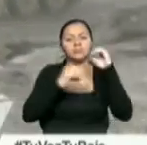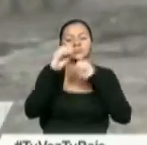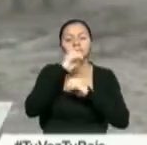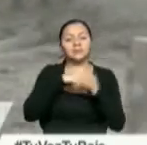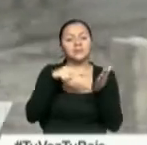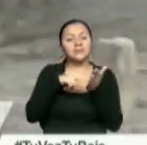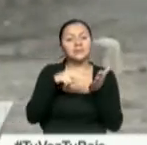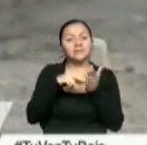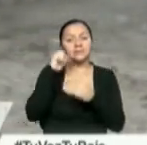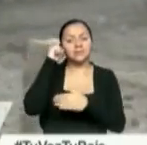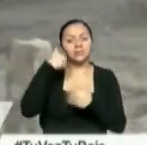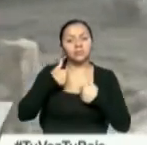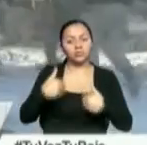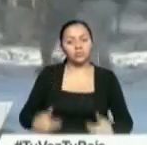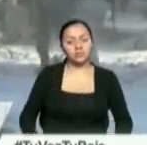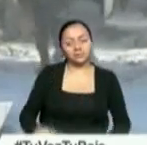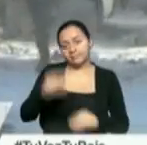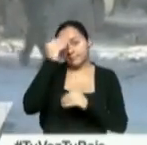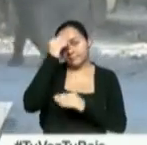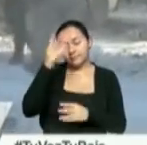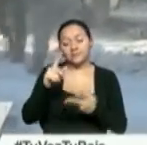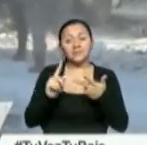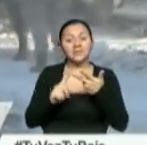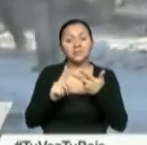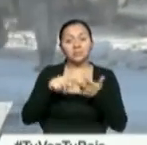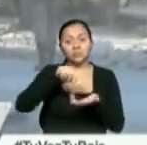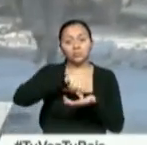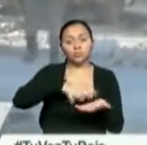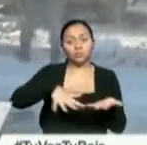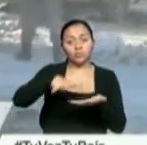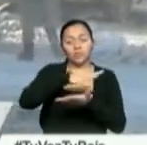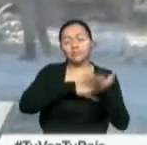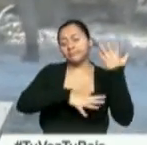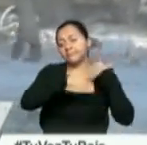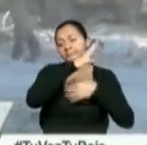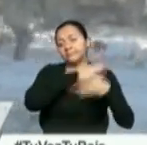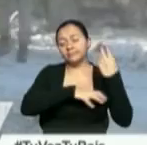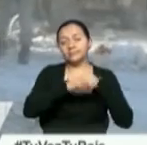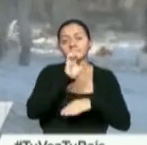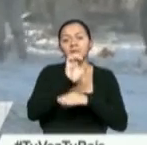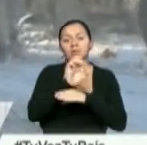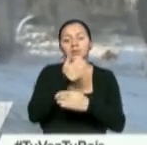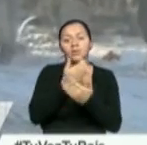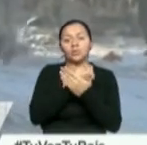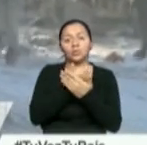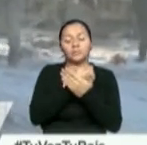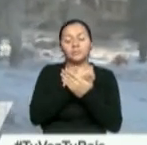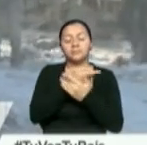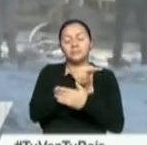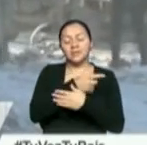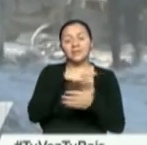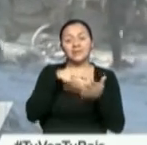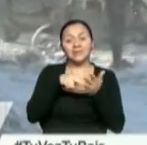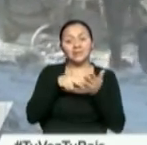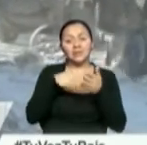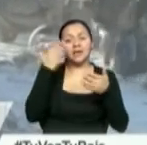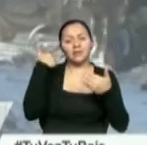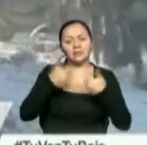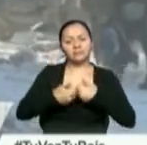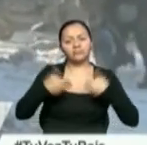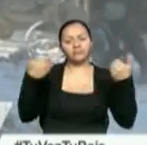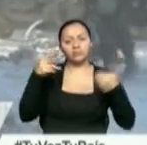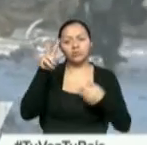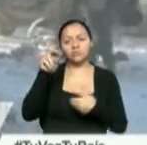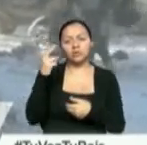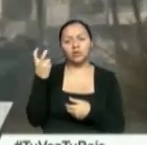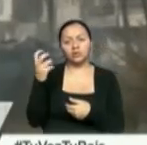humanos la segunda ciudad del país y antigua capital económica siria alepo estaba dividida desde 2012